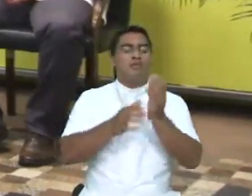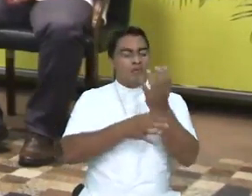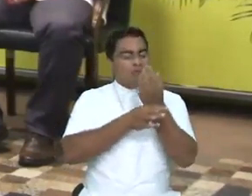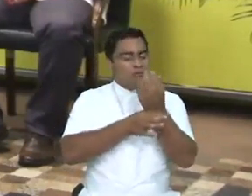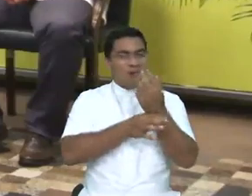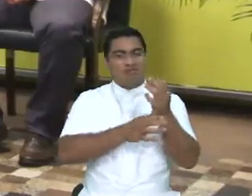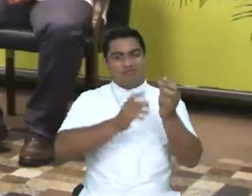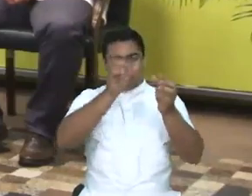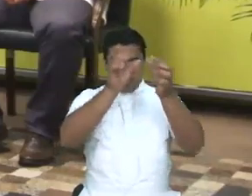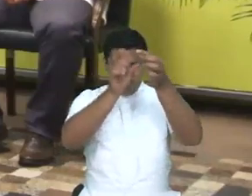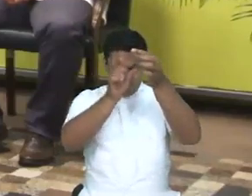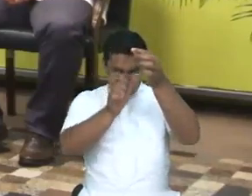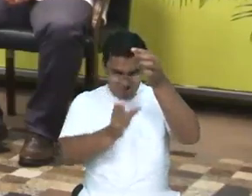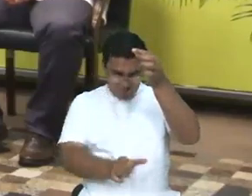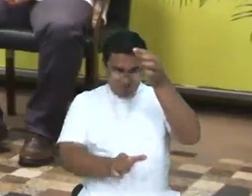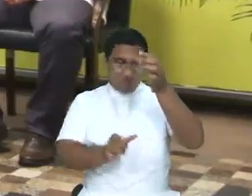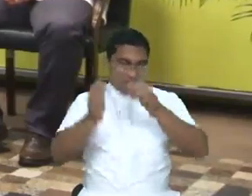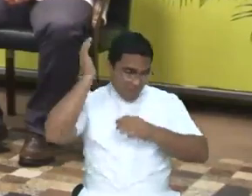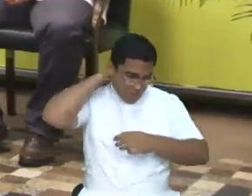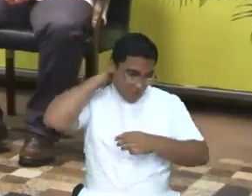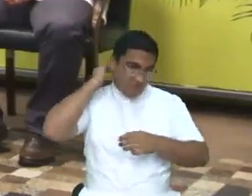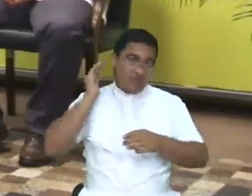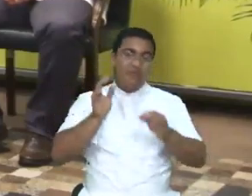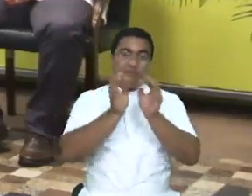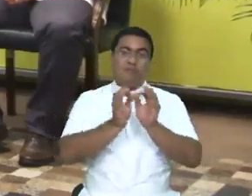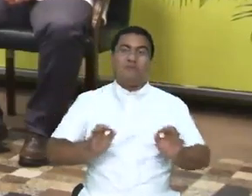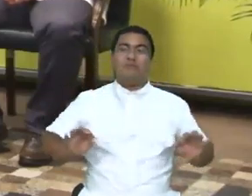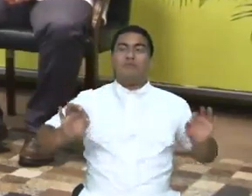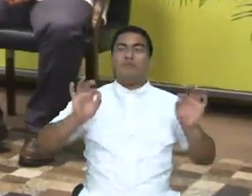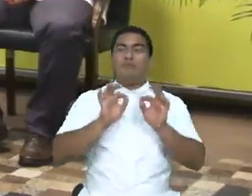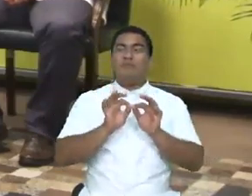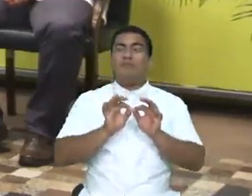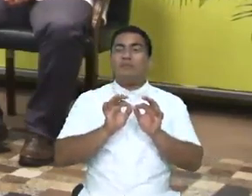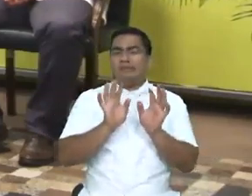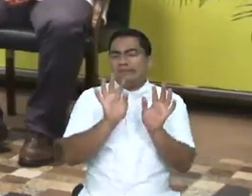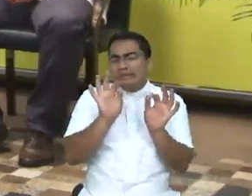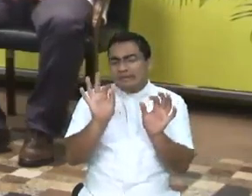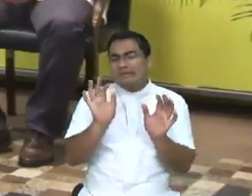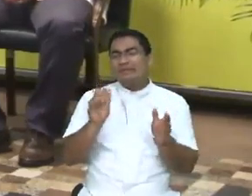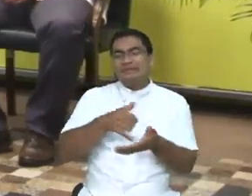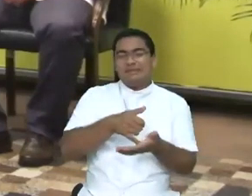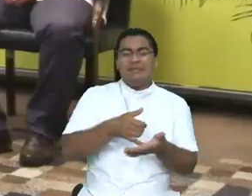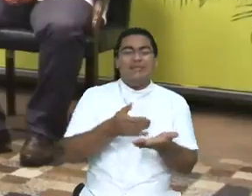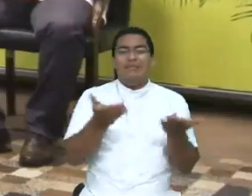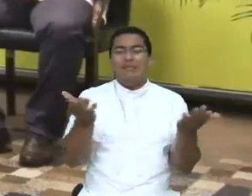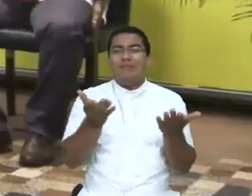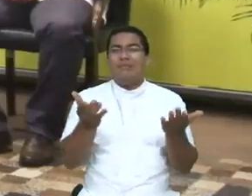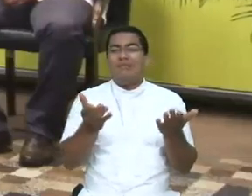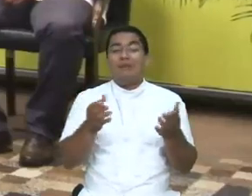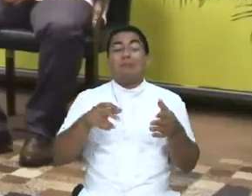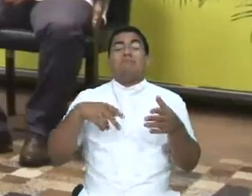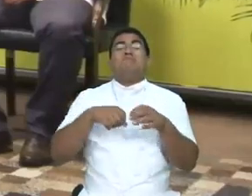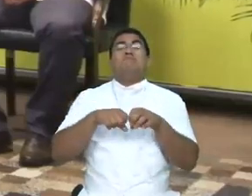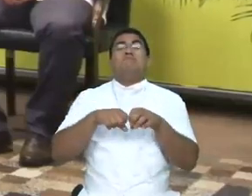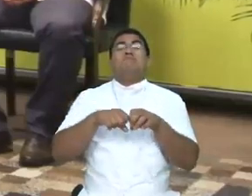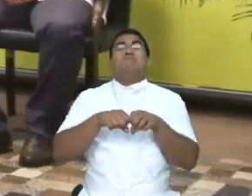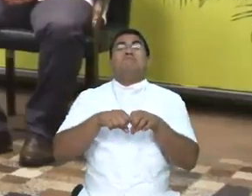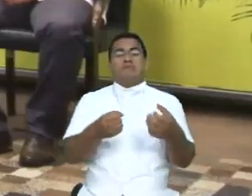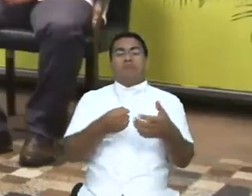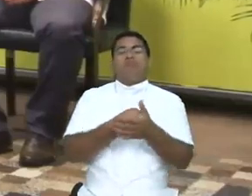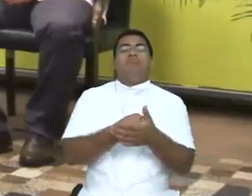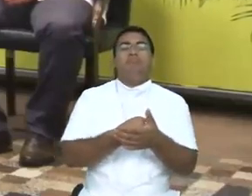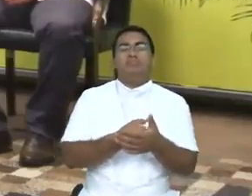conforman nuestra columna vertebral, cuáles son los más así delicaditos. Sí. Que si nosotros lesionamos